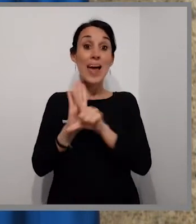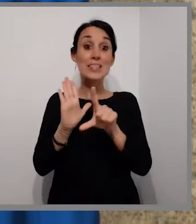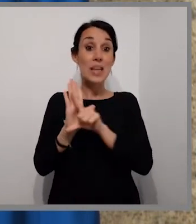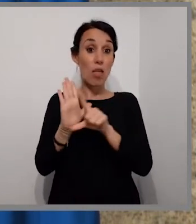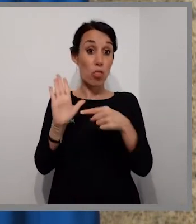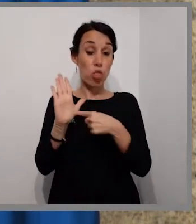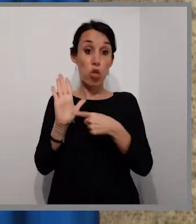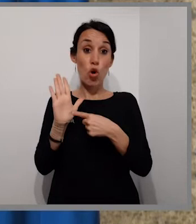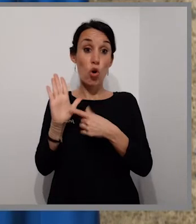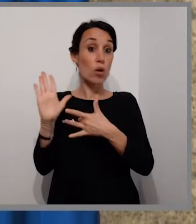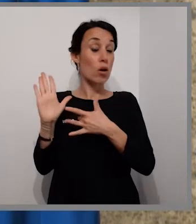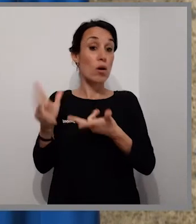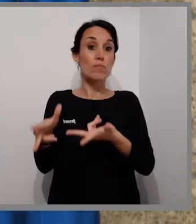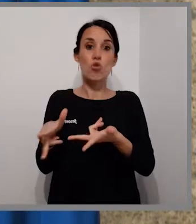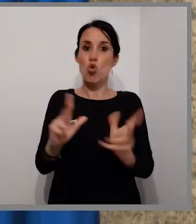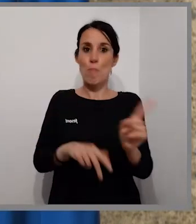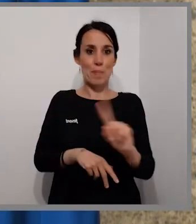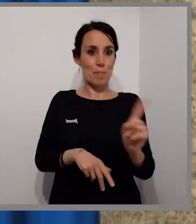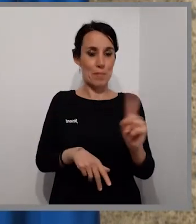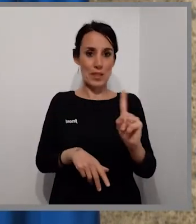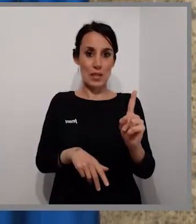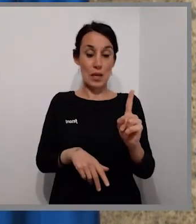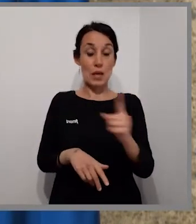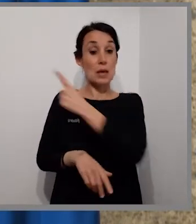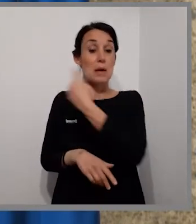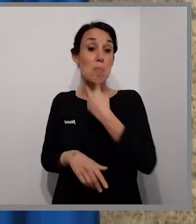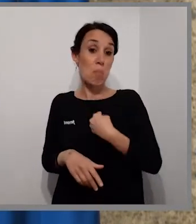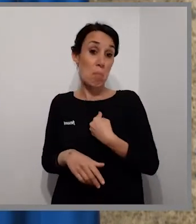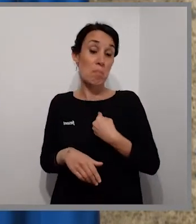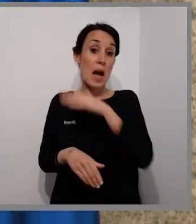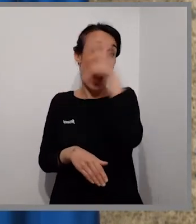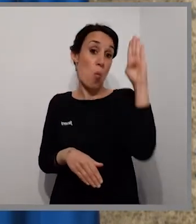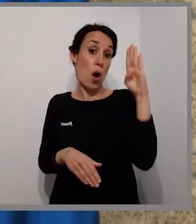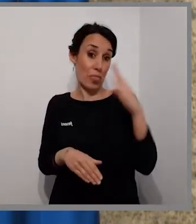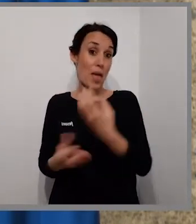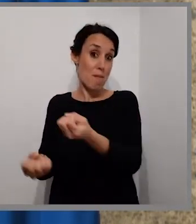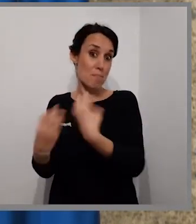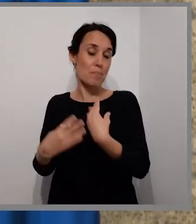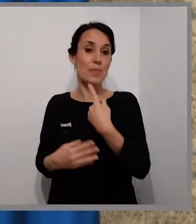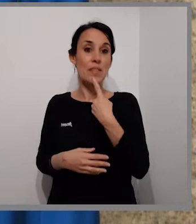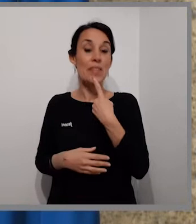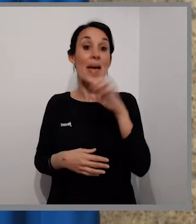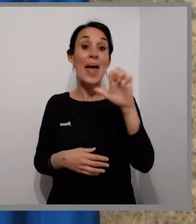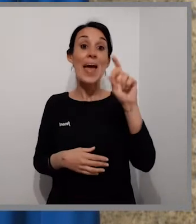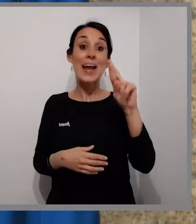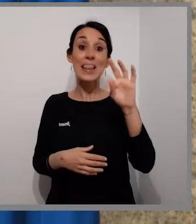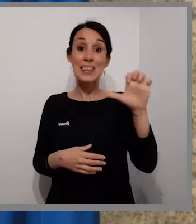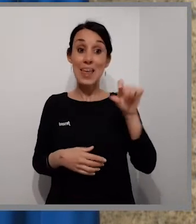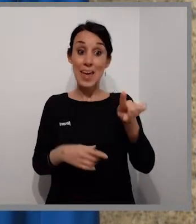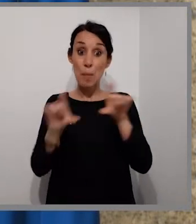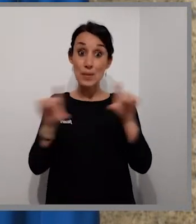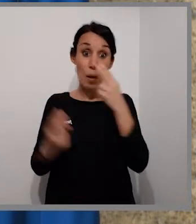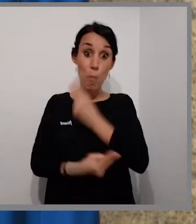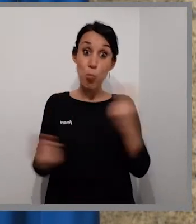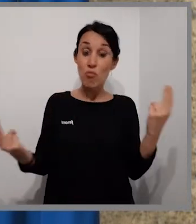la legislación no permite, al parecer, según nos ha informado la abogacía, que haya ERTEs en las